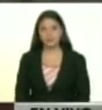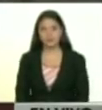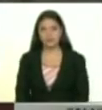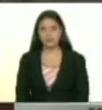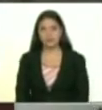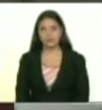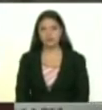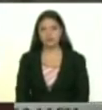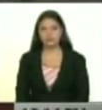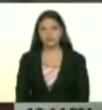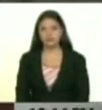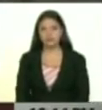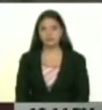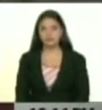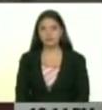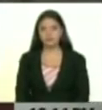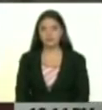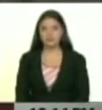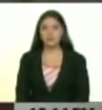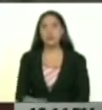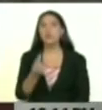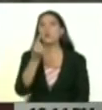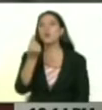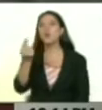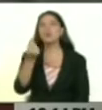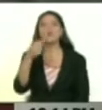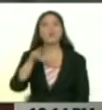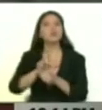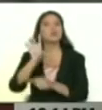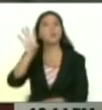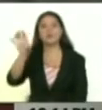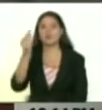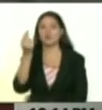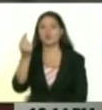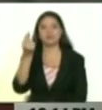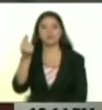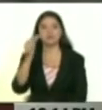Y por lo menos un país, solo hubo un país,